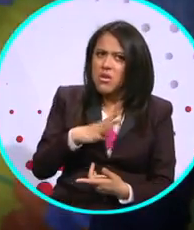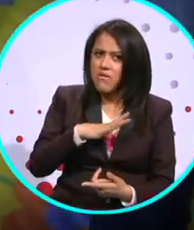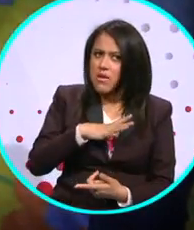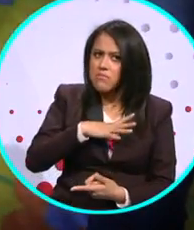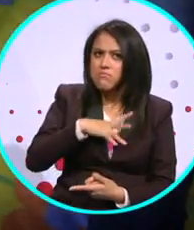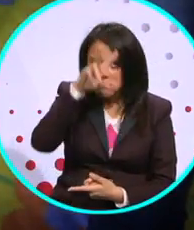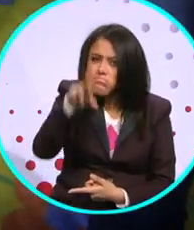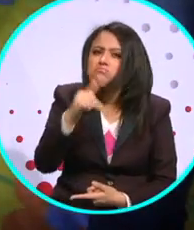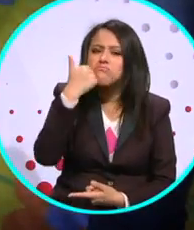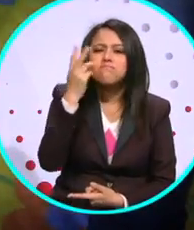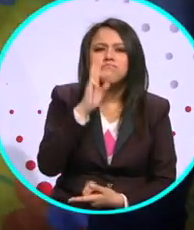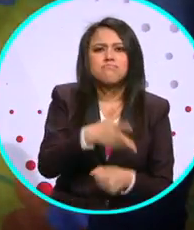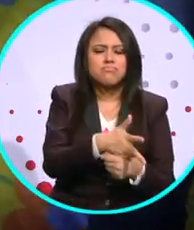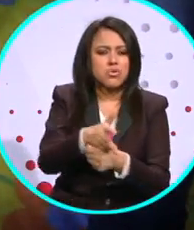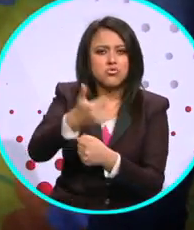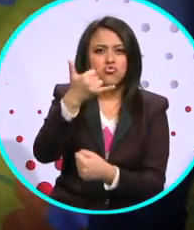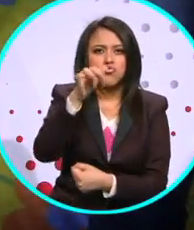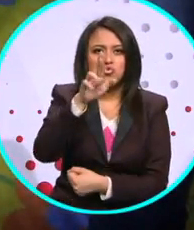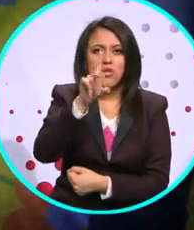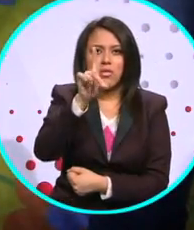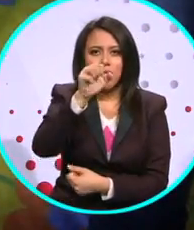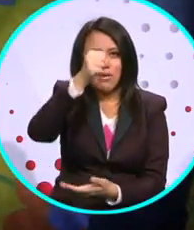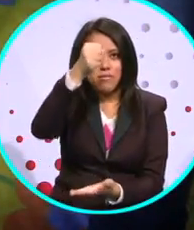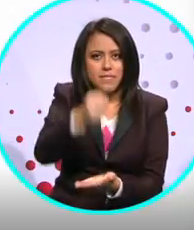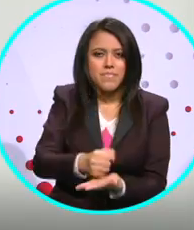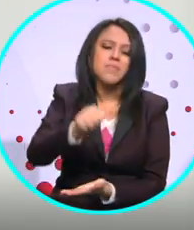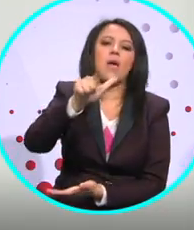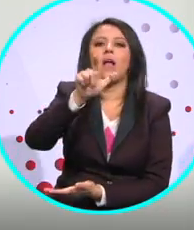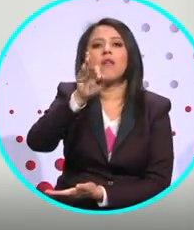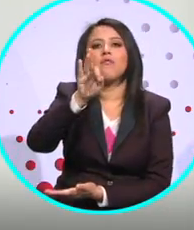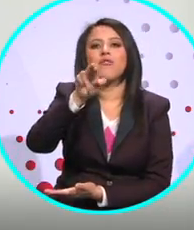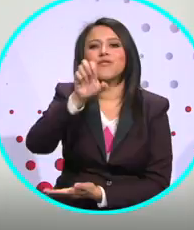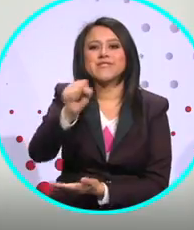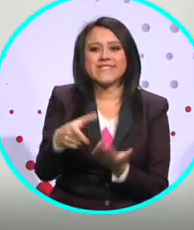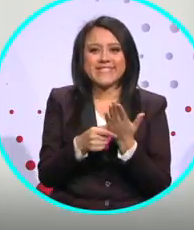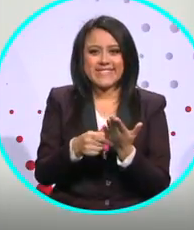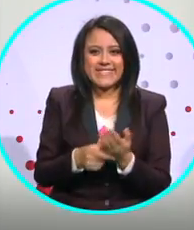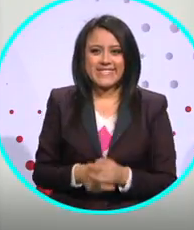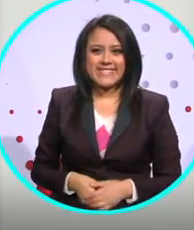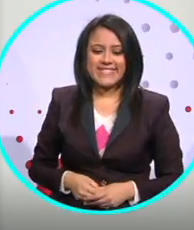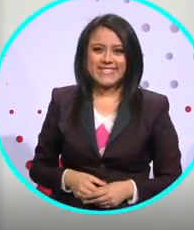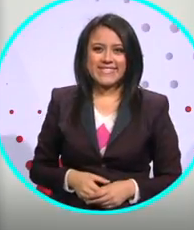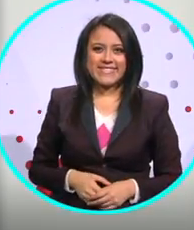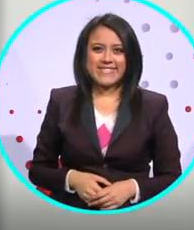Con imágenes de Yuridia Miguel, para quien corresponda, reportó Alfonso Vargas Torres.